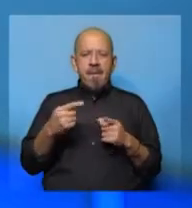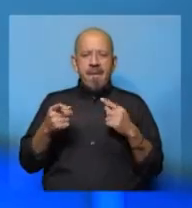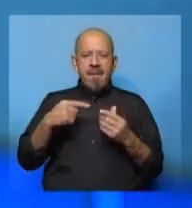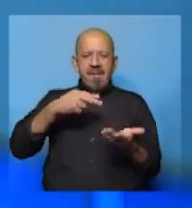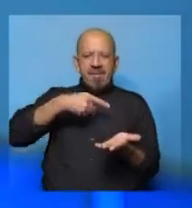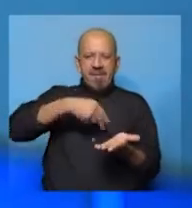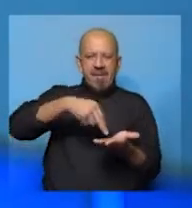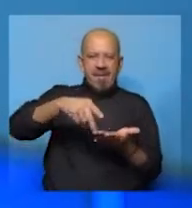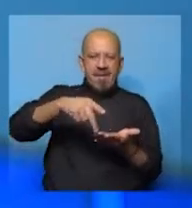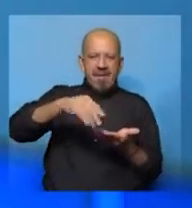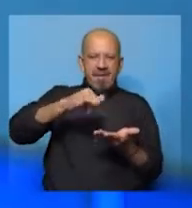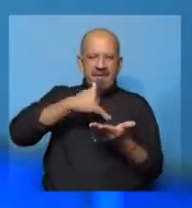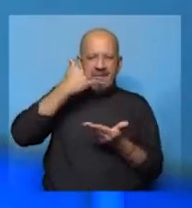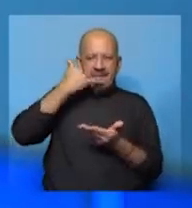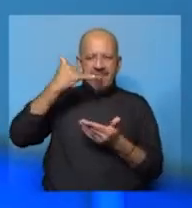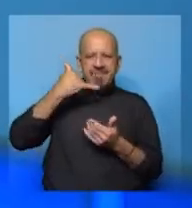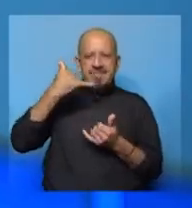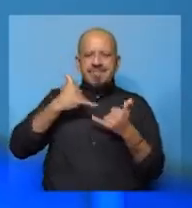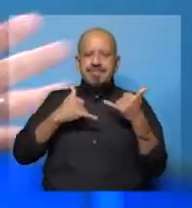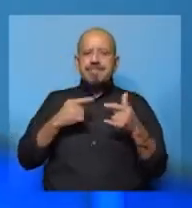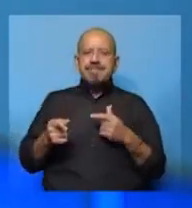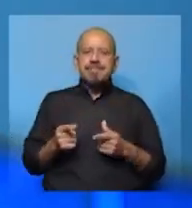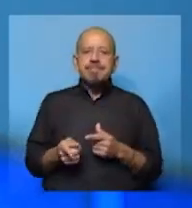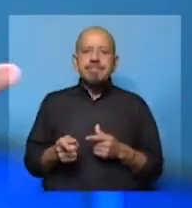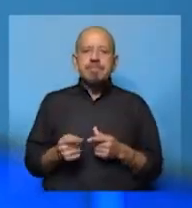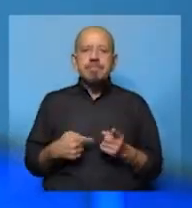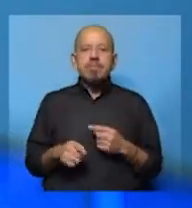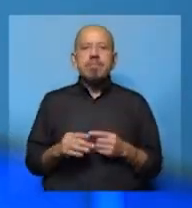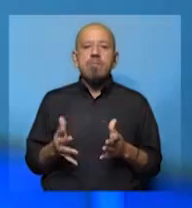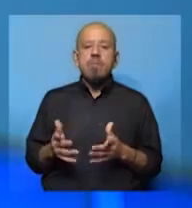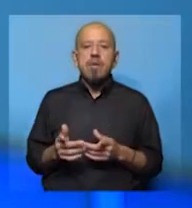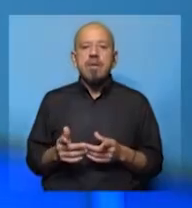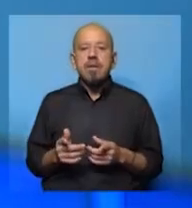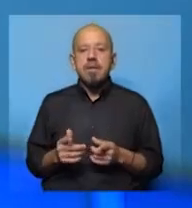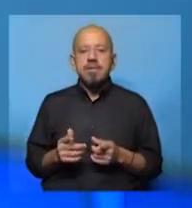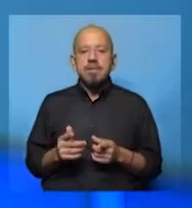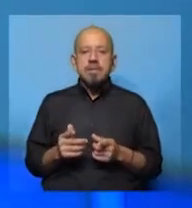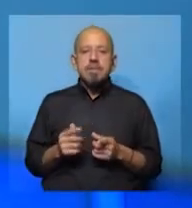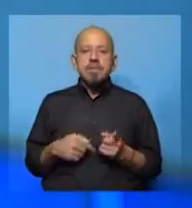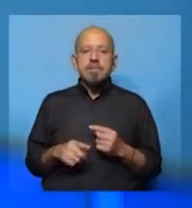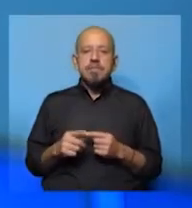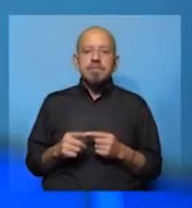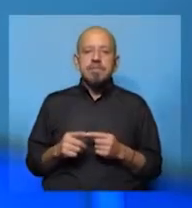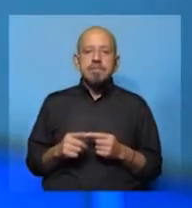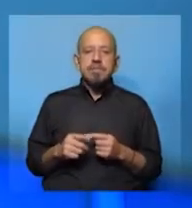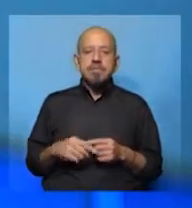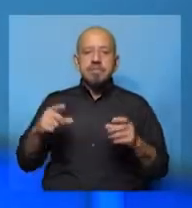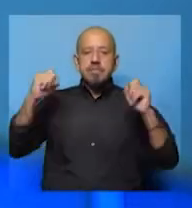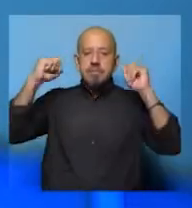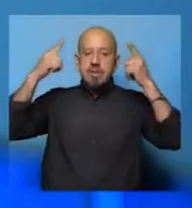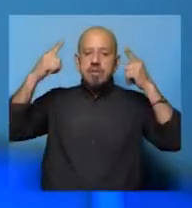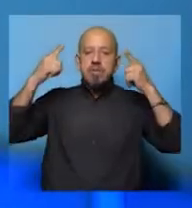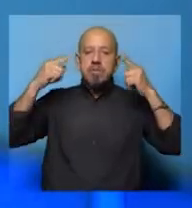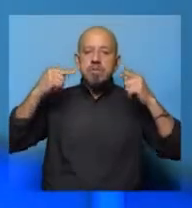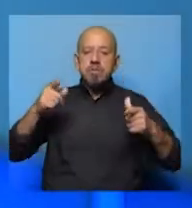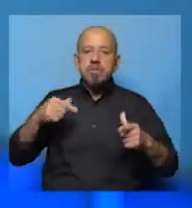caminar de mañana arrancaba el teléfono y vos tenías que salir atrás a ver queé resolví eh la gente de alumbrado fue de la que vivió